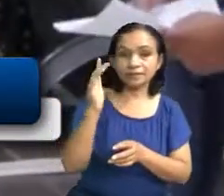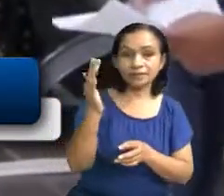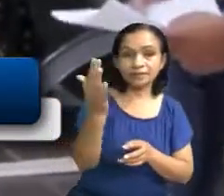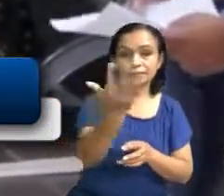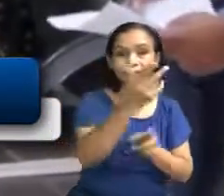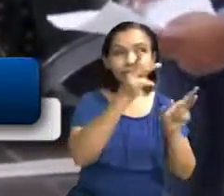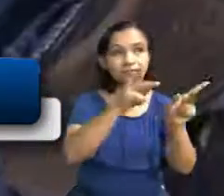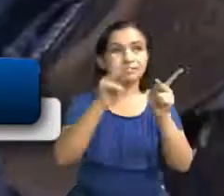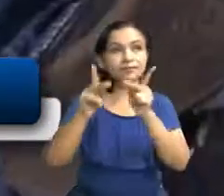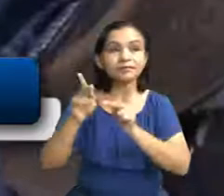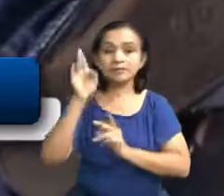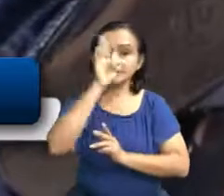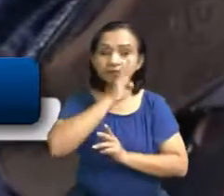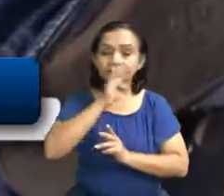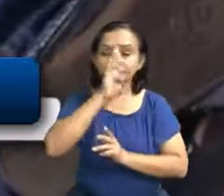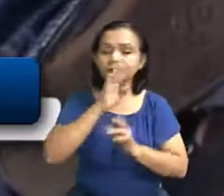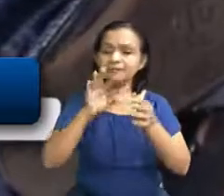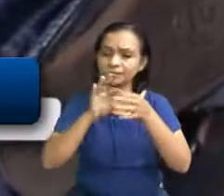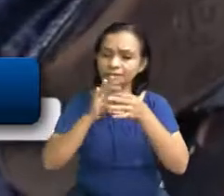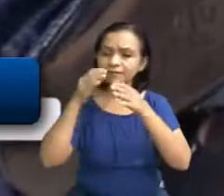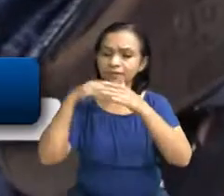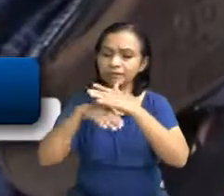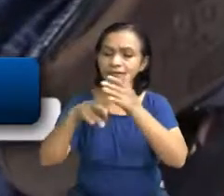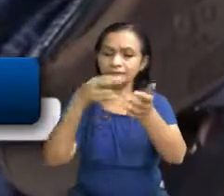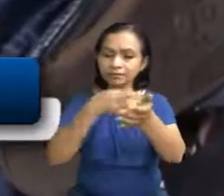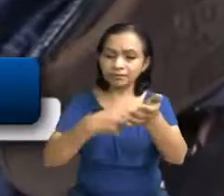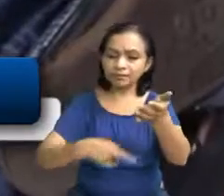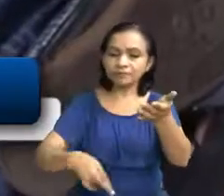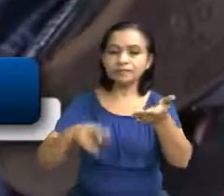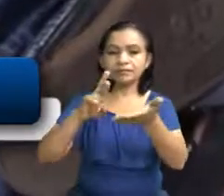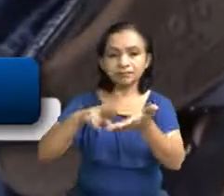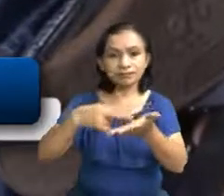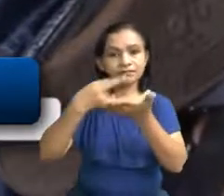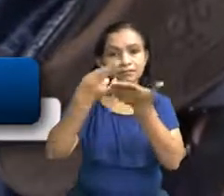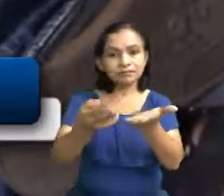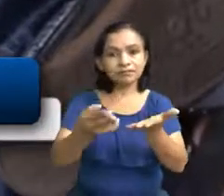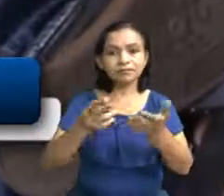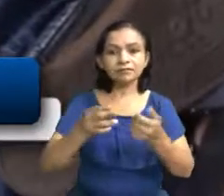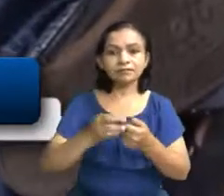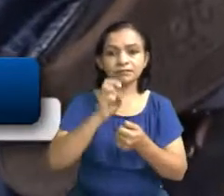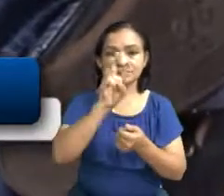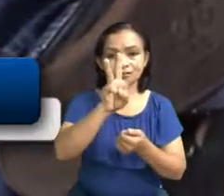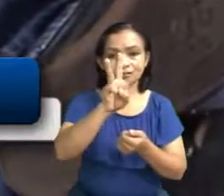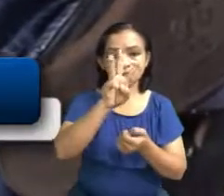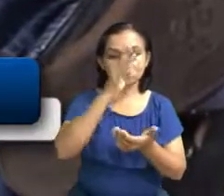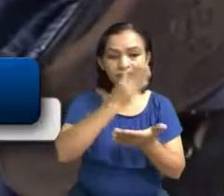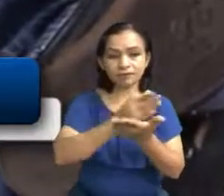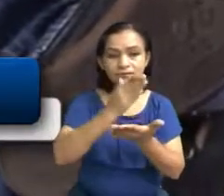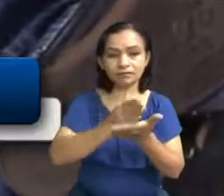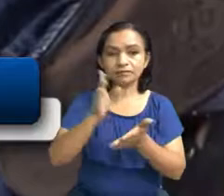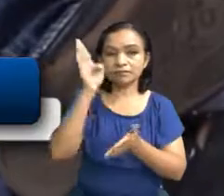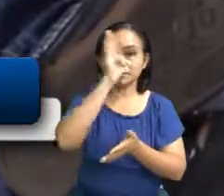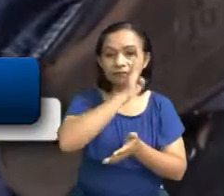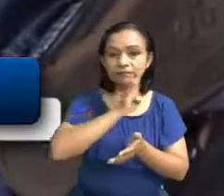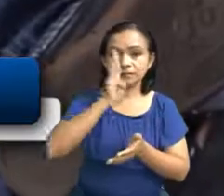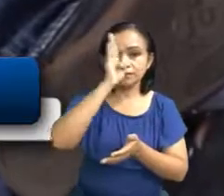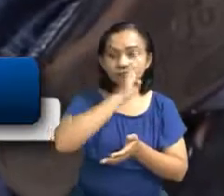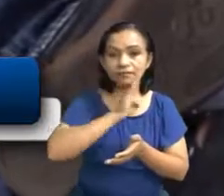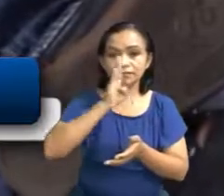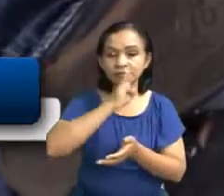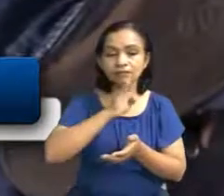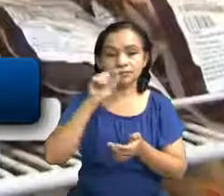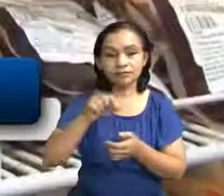Bluefield, a la población, a que se sume a las campañas de donación voluntaria. Visitamos Bluefield 3 veces en el año, ¿verdad? ¿Dónde? ¿En Bluefield? ¿En qué parte? Okay.